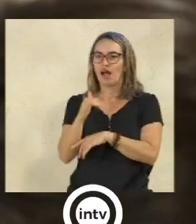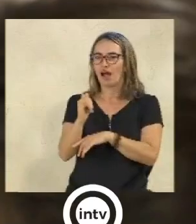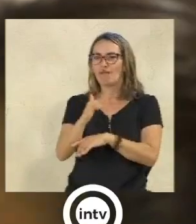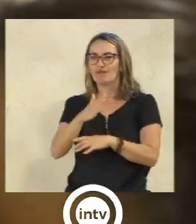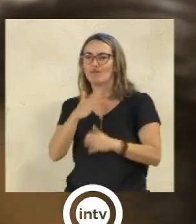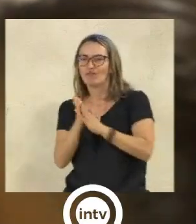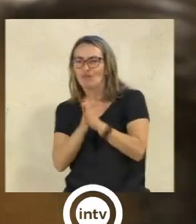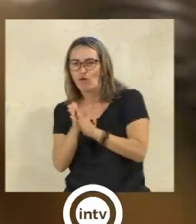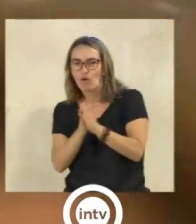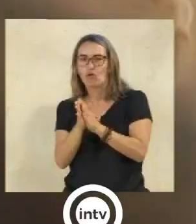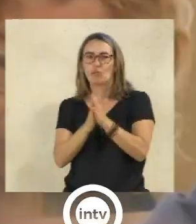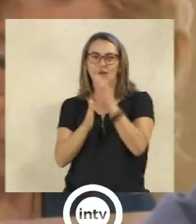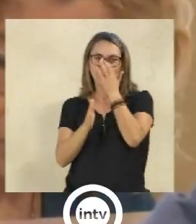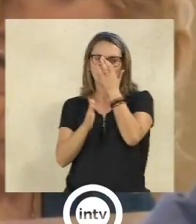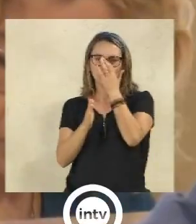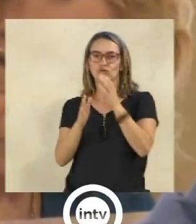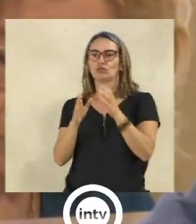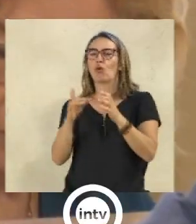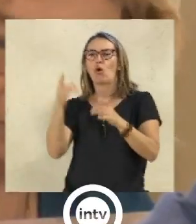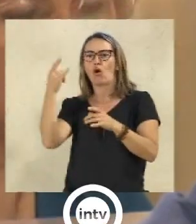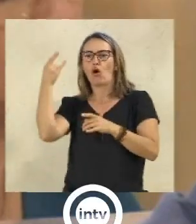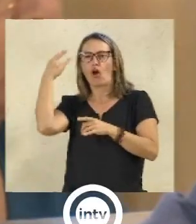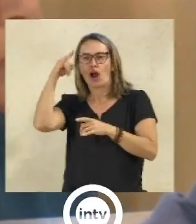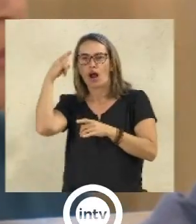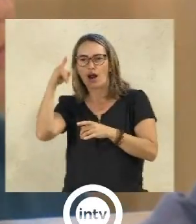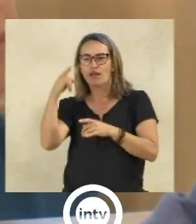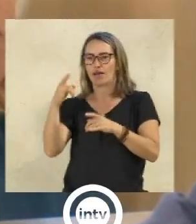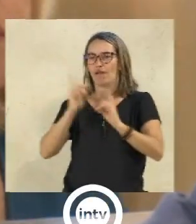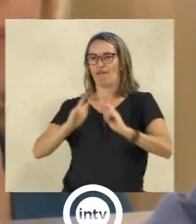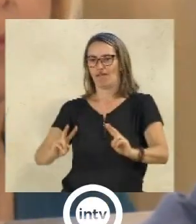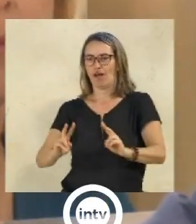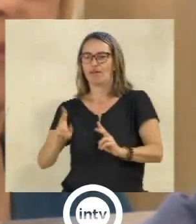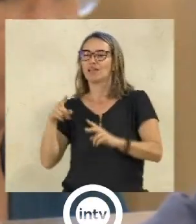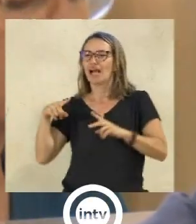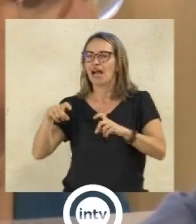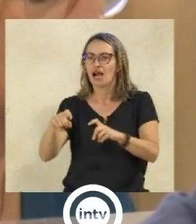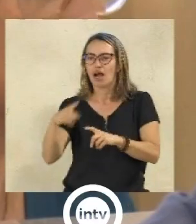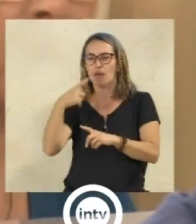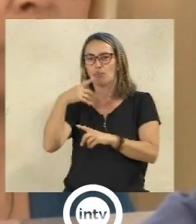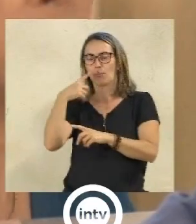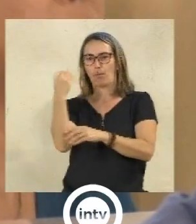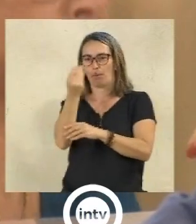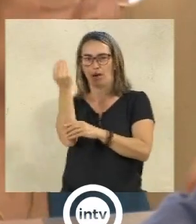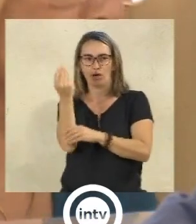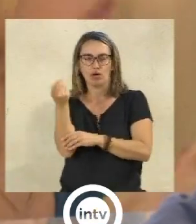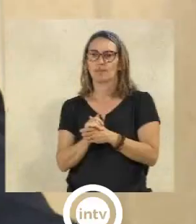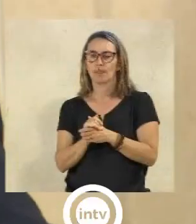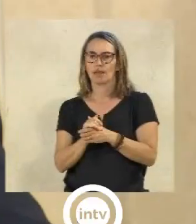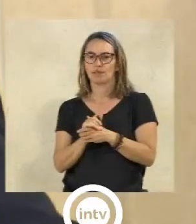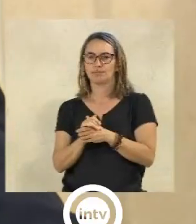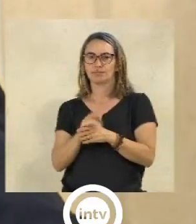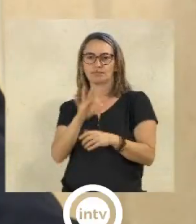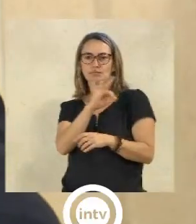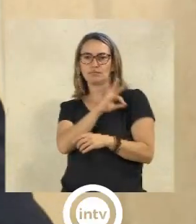fomento de la ganadería brava es la mejora de la deesa es la la preservación del medio ambiente